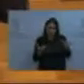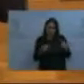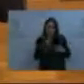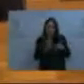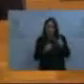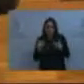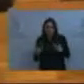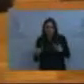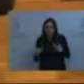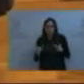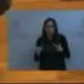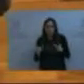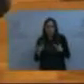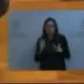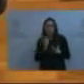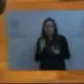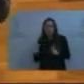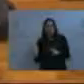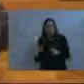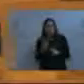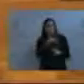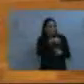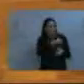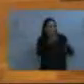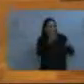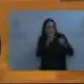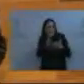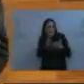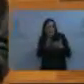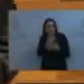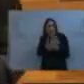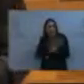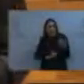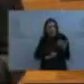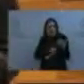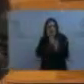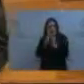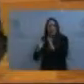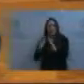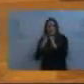les informara de los informes que estaban haciendo sobre los daños de las viviendas.